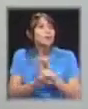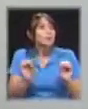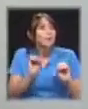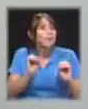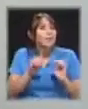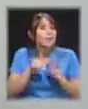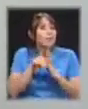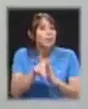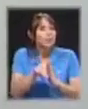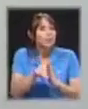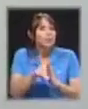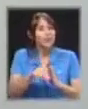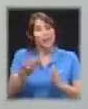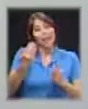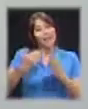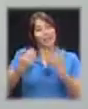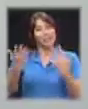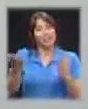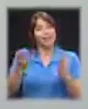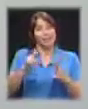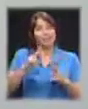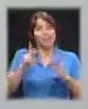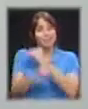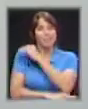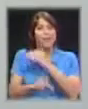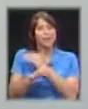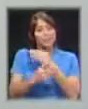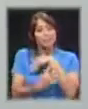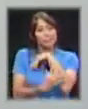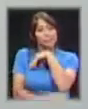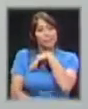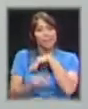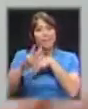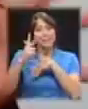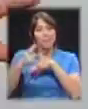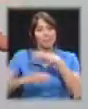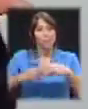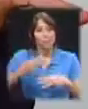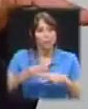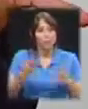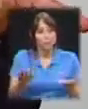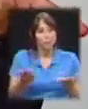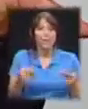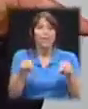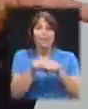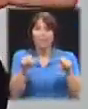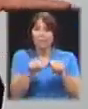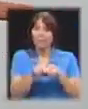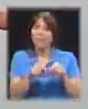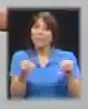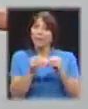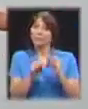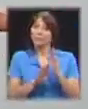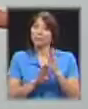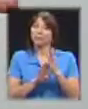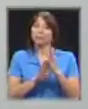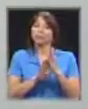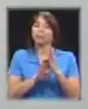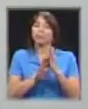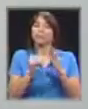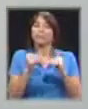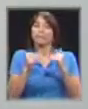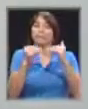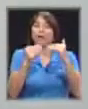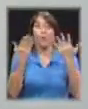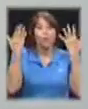llamando tercer mundo, y también el segundo mundo. Él, cuando se fueron dando las aperturas, tanto con la Unión Soviética como